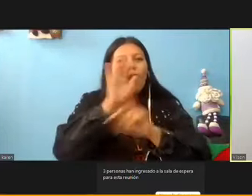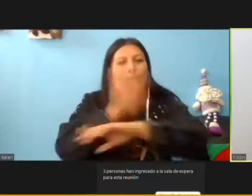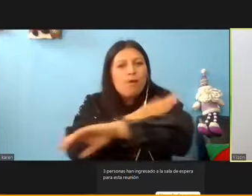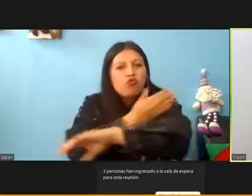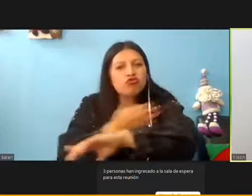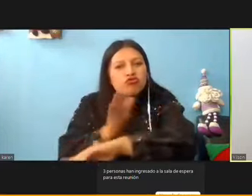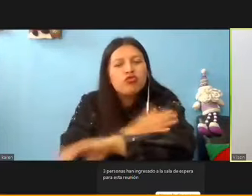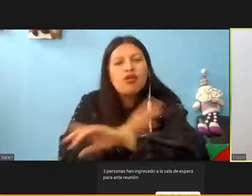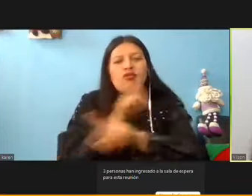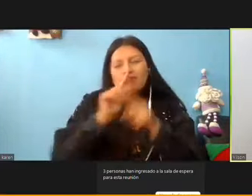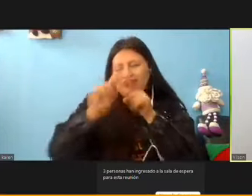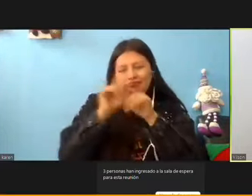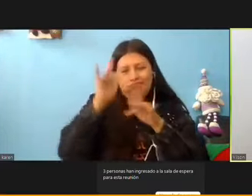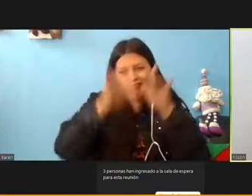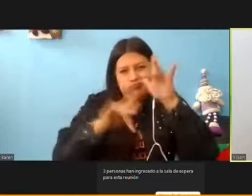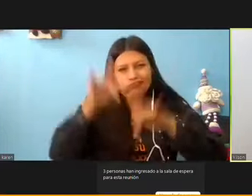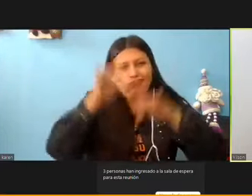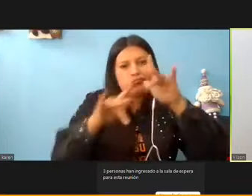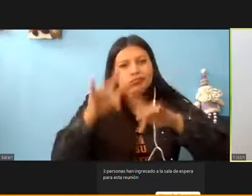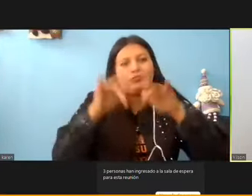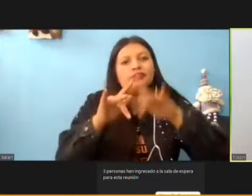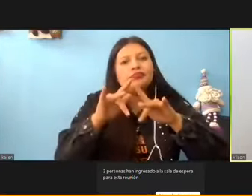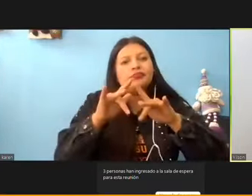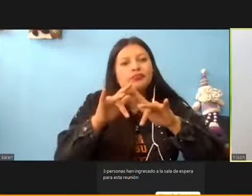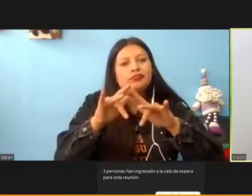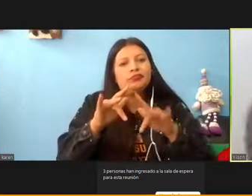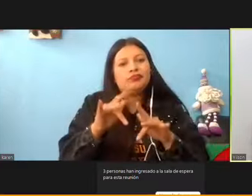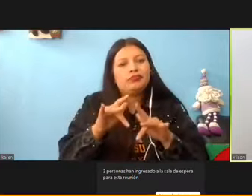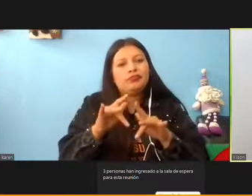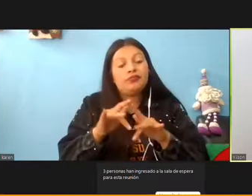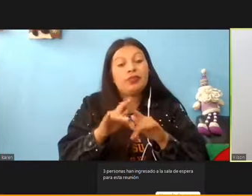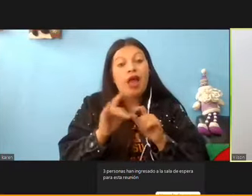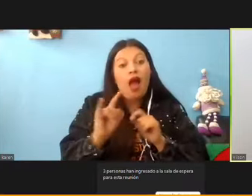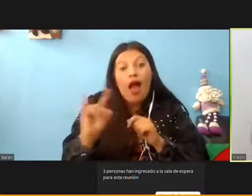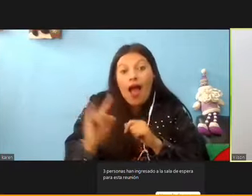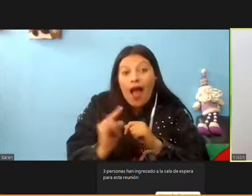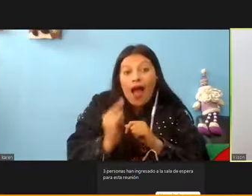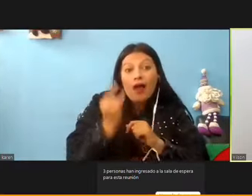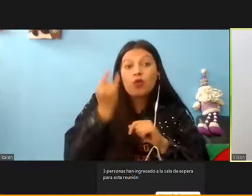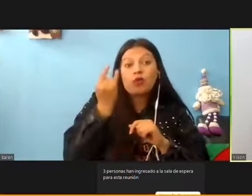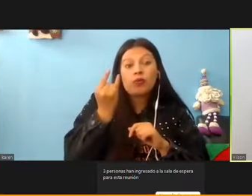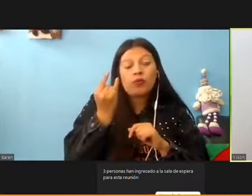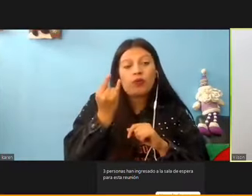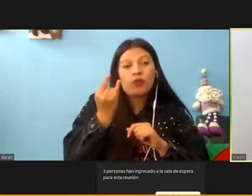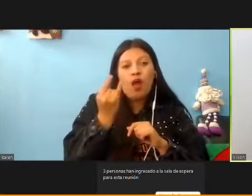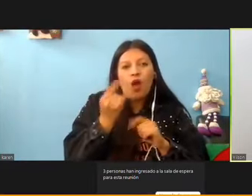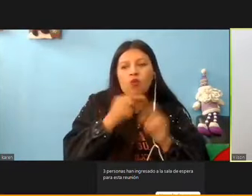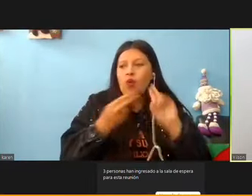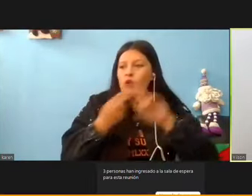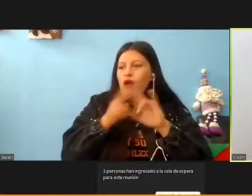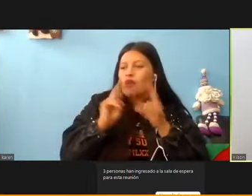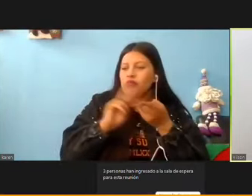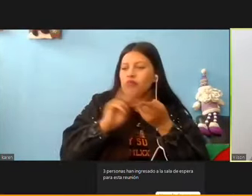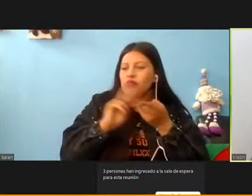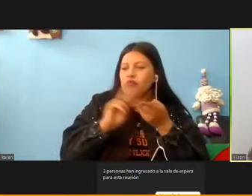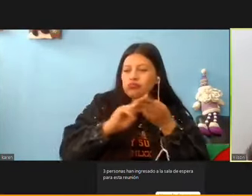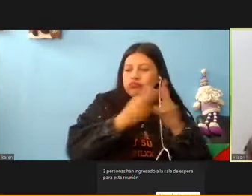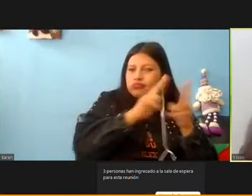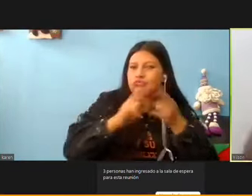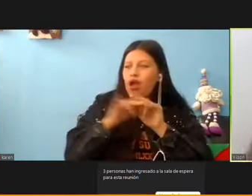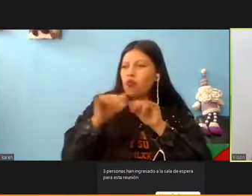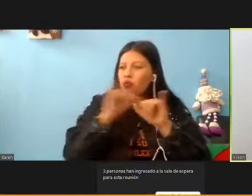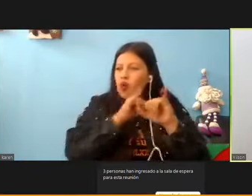que participaron, pues si algo de común hay en lo